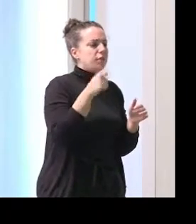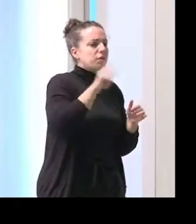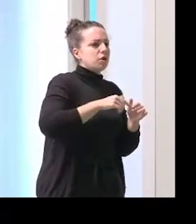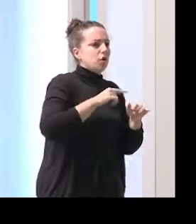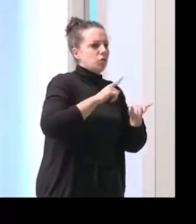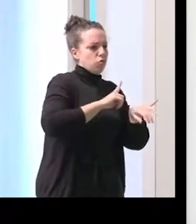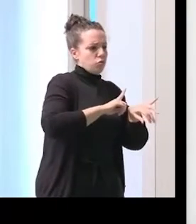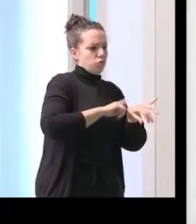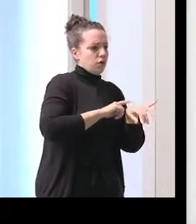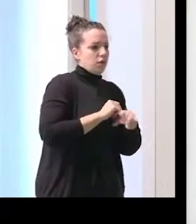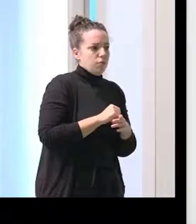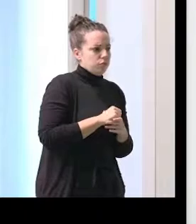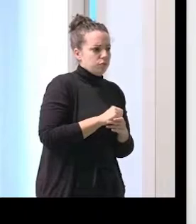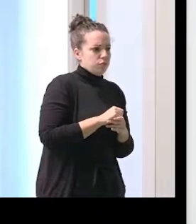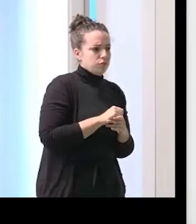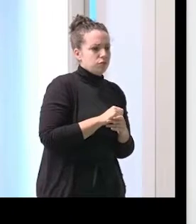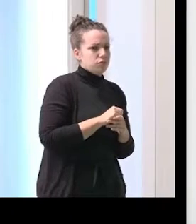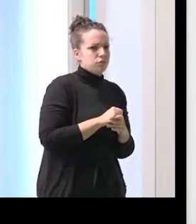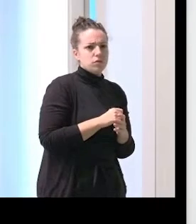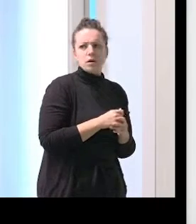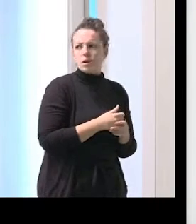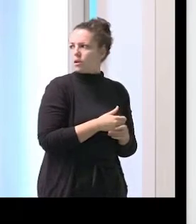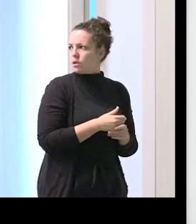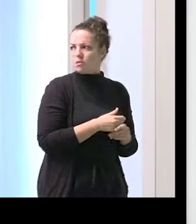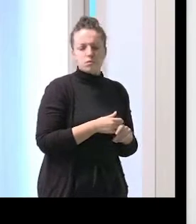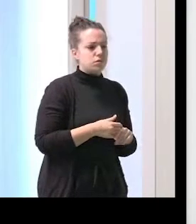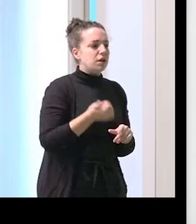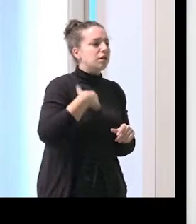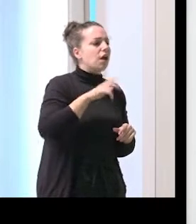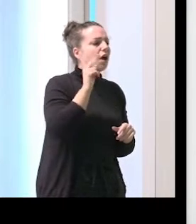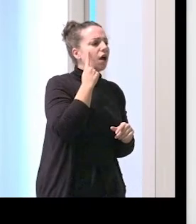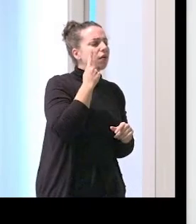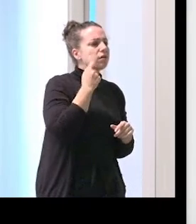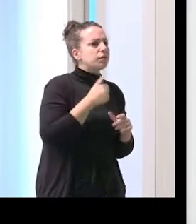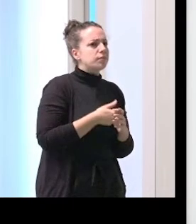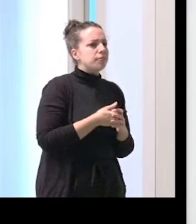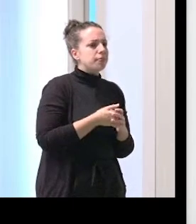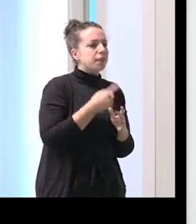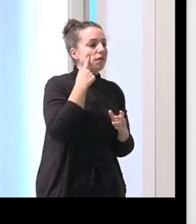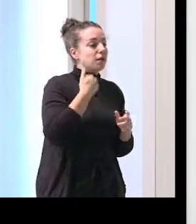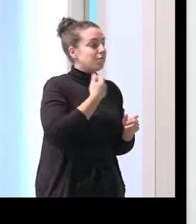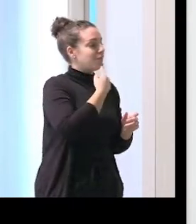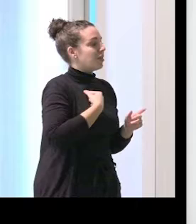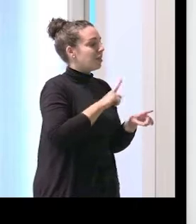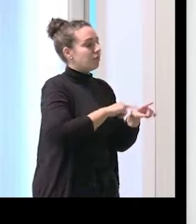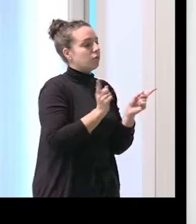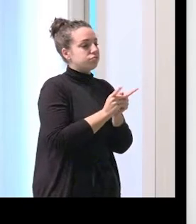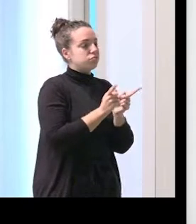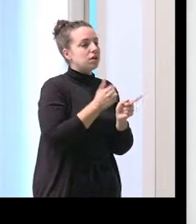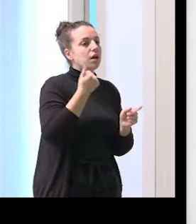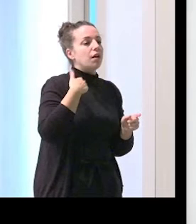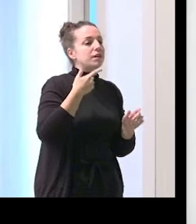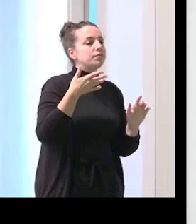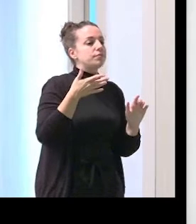hipoacusia unilateral. Bueno, vamos a pasar de la ambigüedad y vamos a ver un poco esto que me dicen que me queda poco tiempo. Bien, etiología,